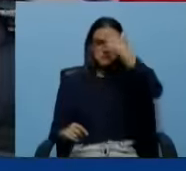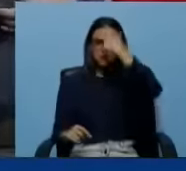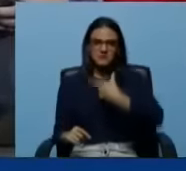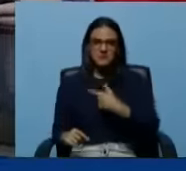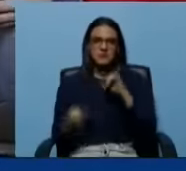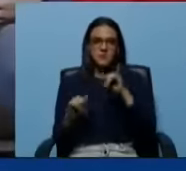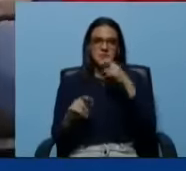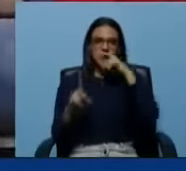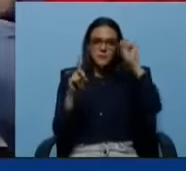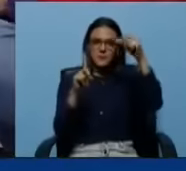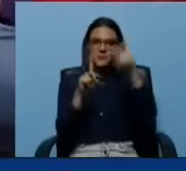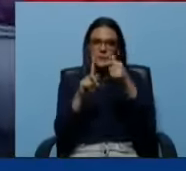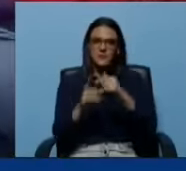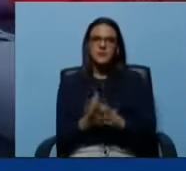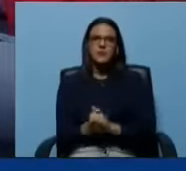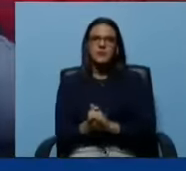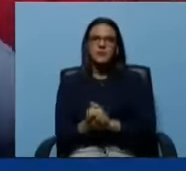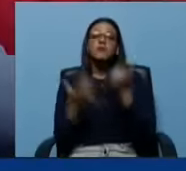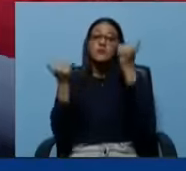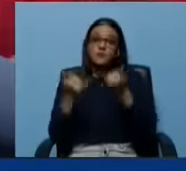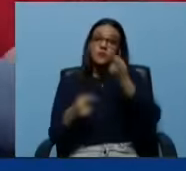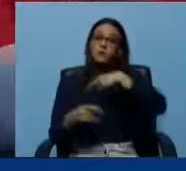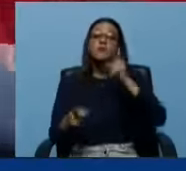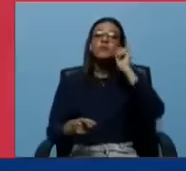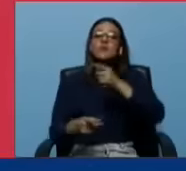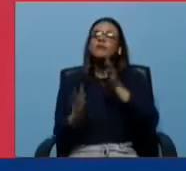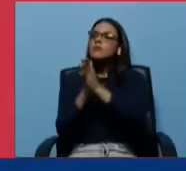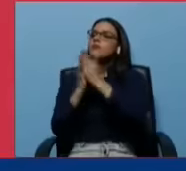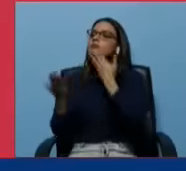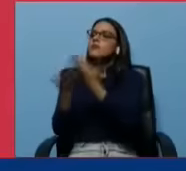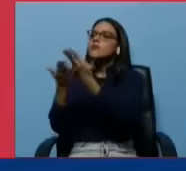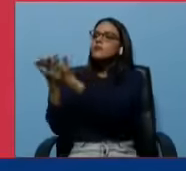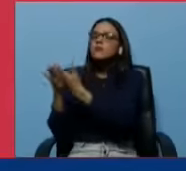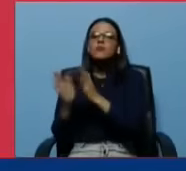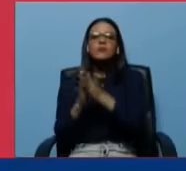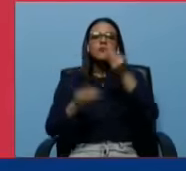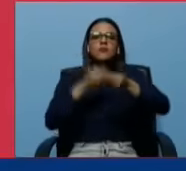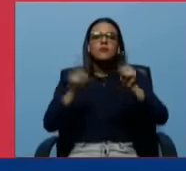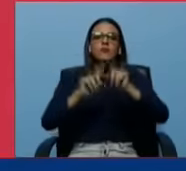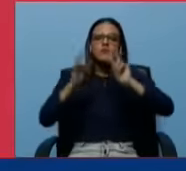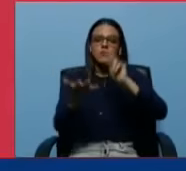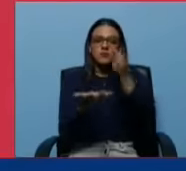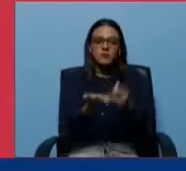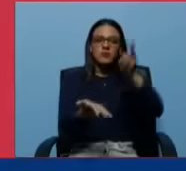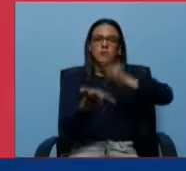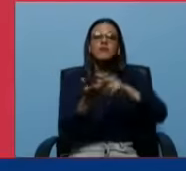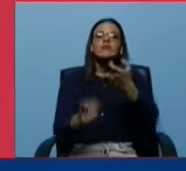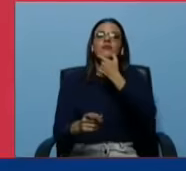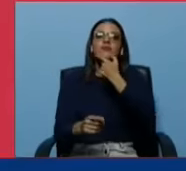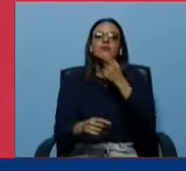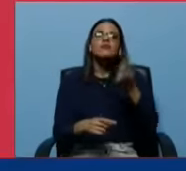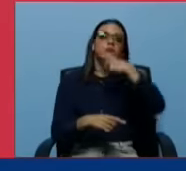YouTube. Hay que sacarlo traducido al inglés para que pueda correr y circular.